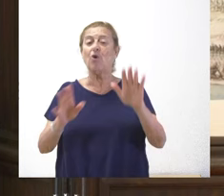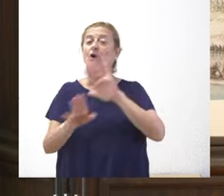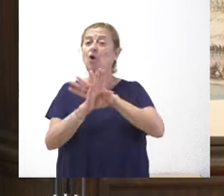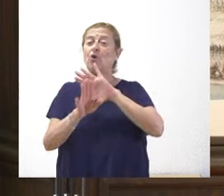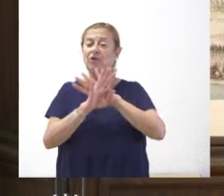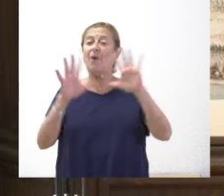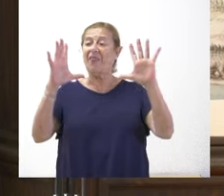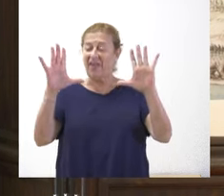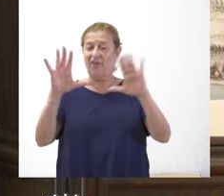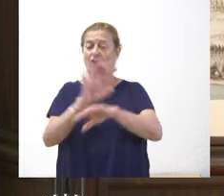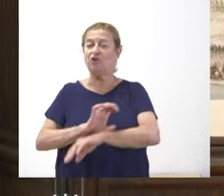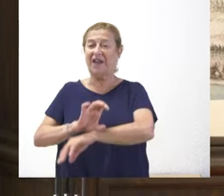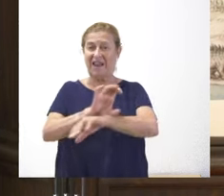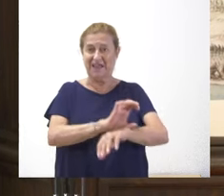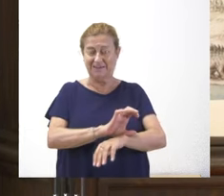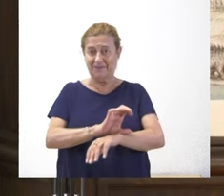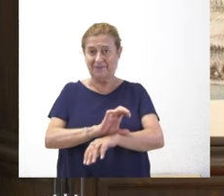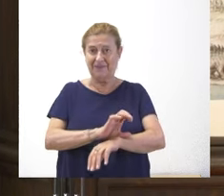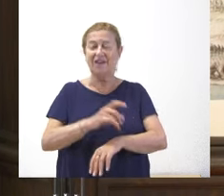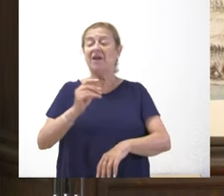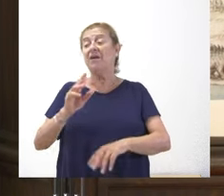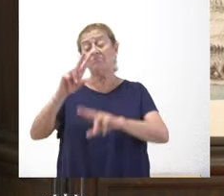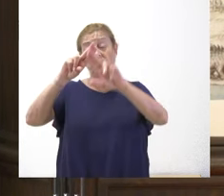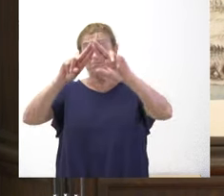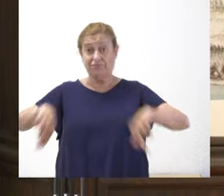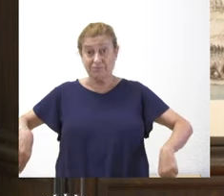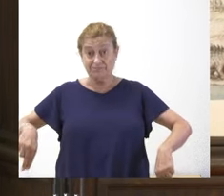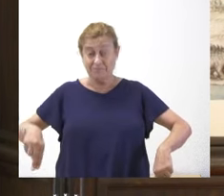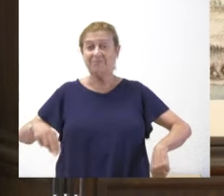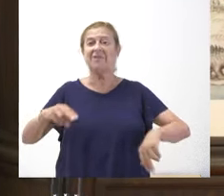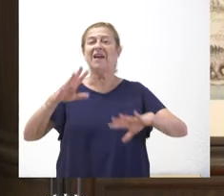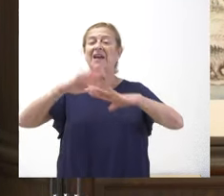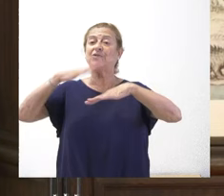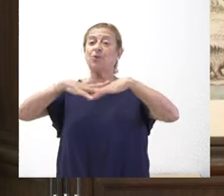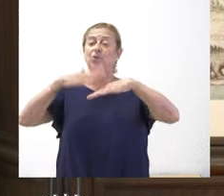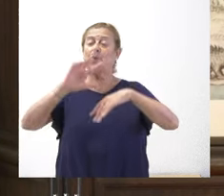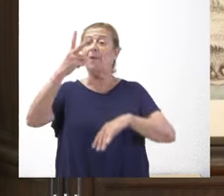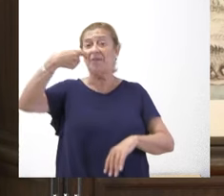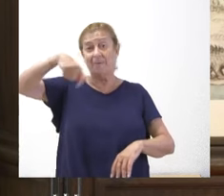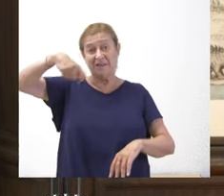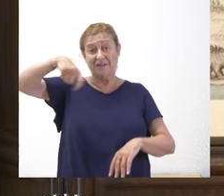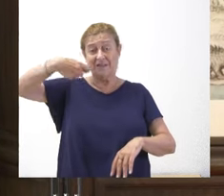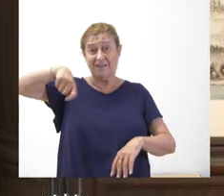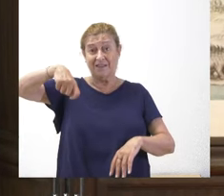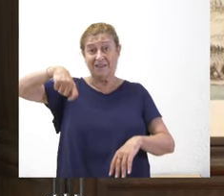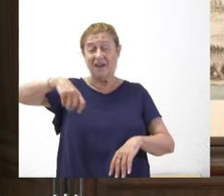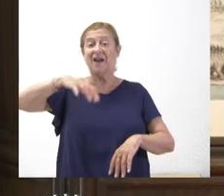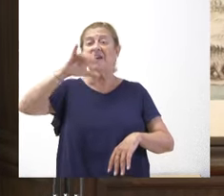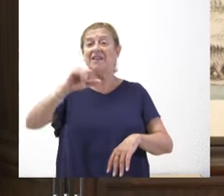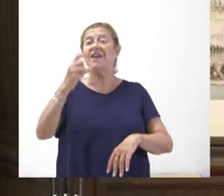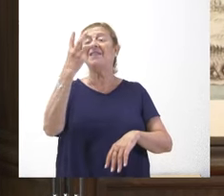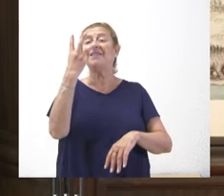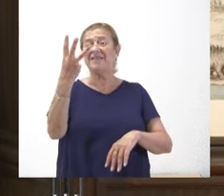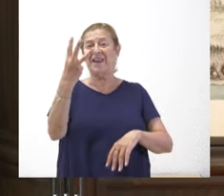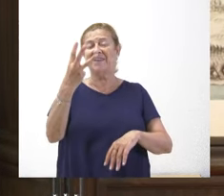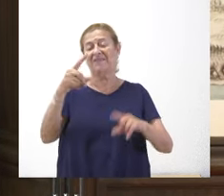10 consejerías suprimimos la estructura de la vicepresidencia y sus tres